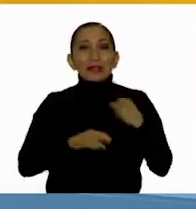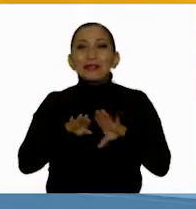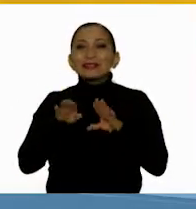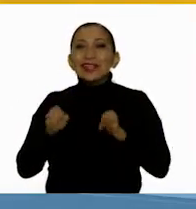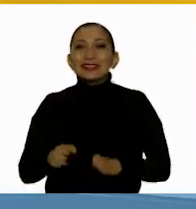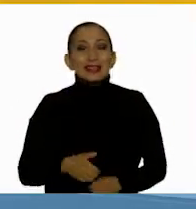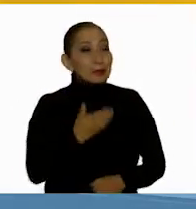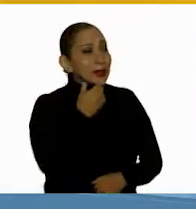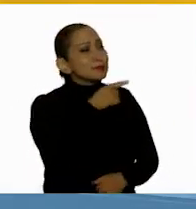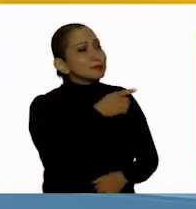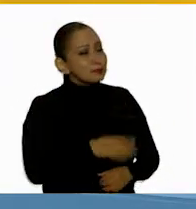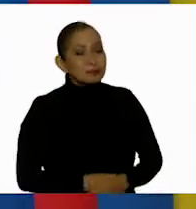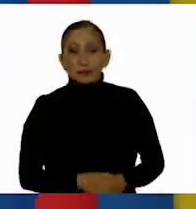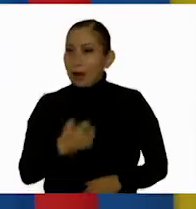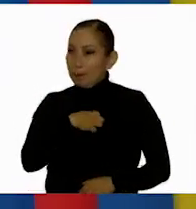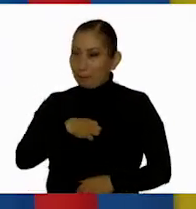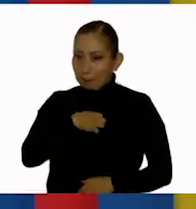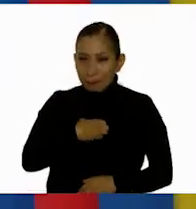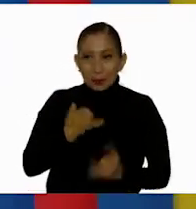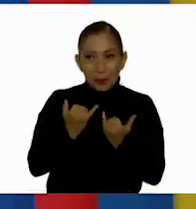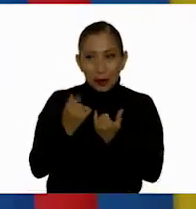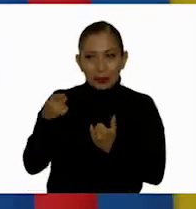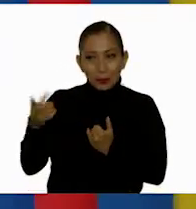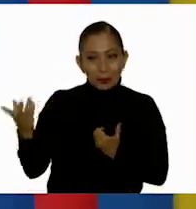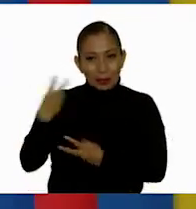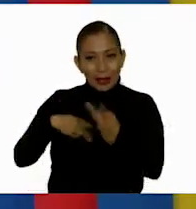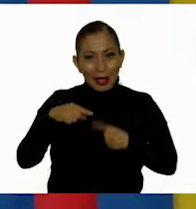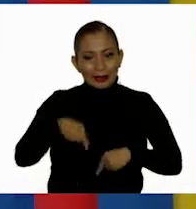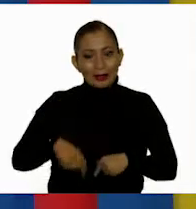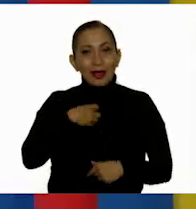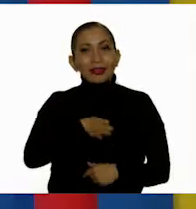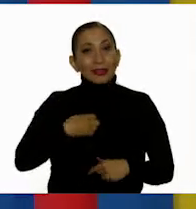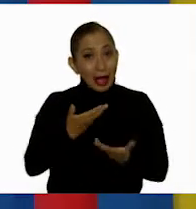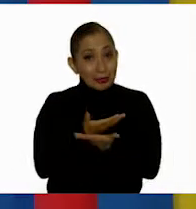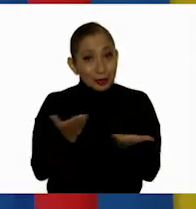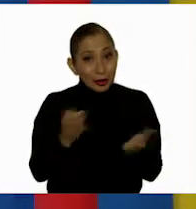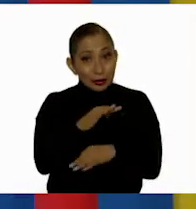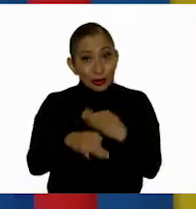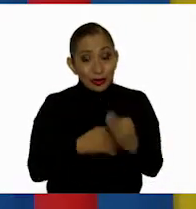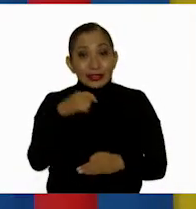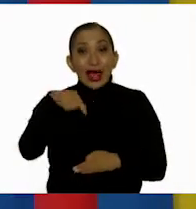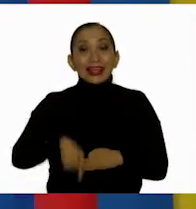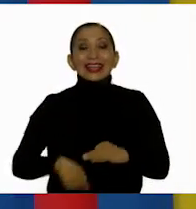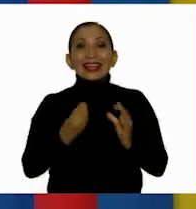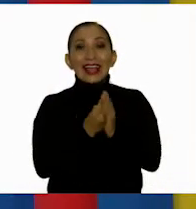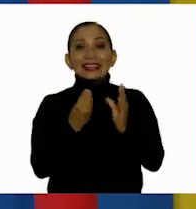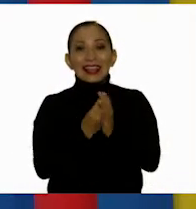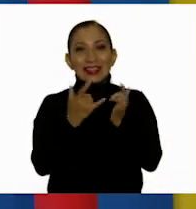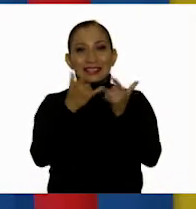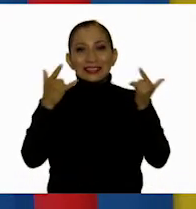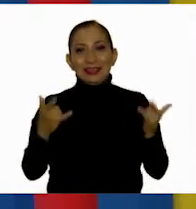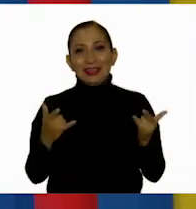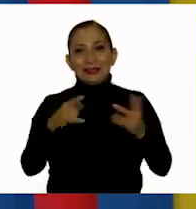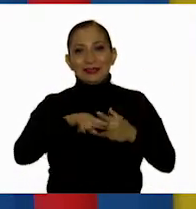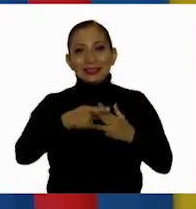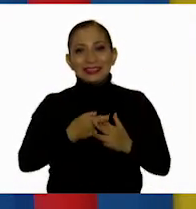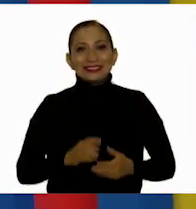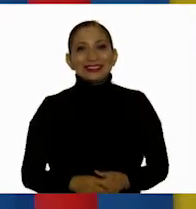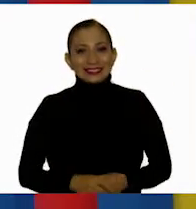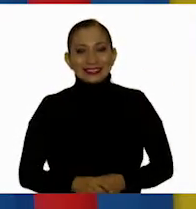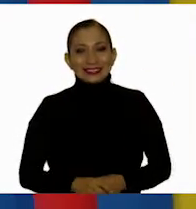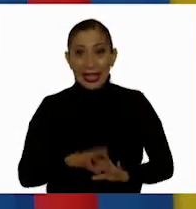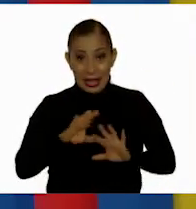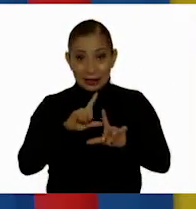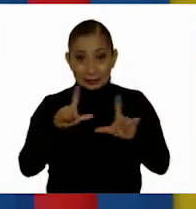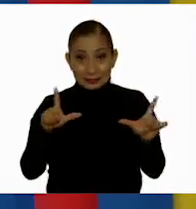estás? Bien, ¿y tú, Jenny? Contenta de que nos acompañes y contenta de estar con ustedes en esta sesión de historia que comenzamos. ¿Ya